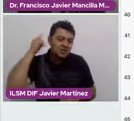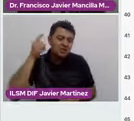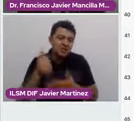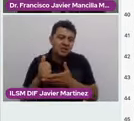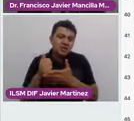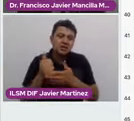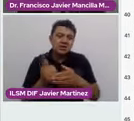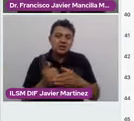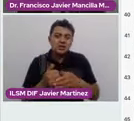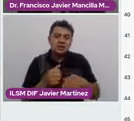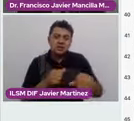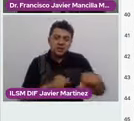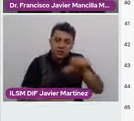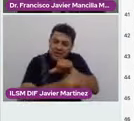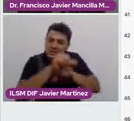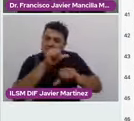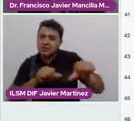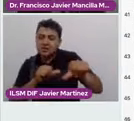de la cóclea.